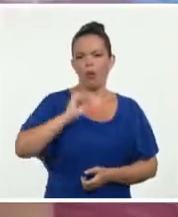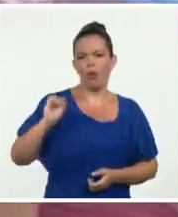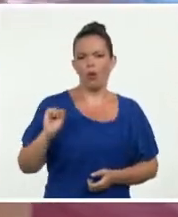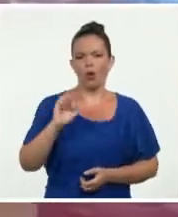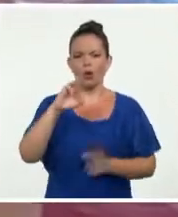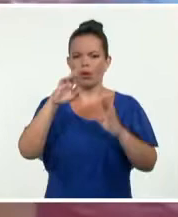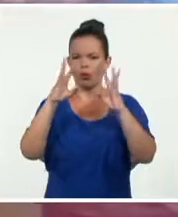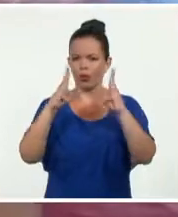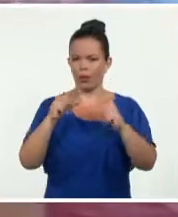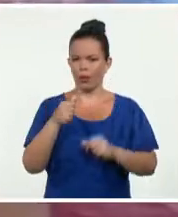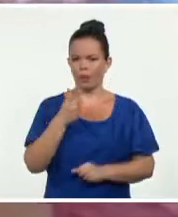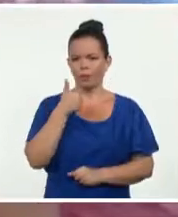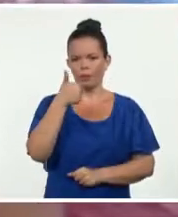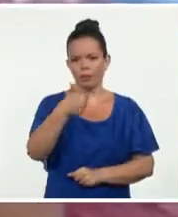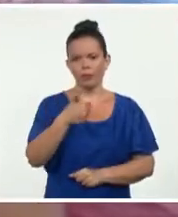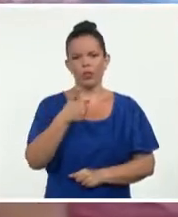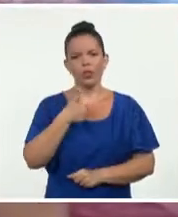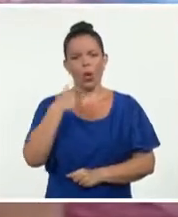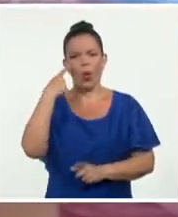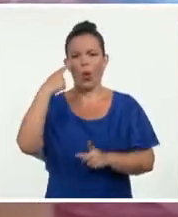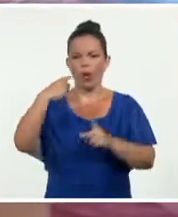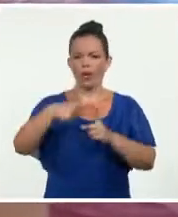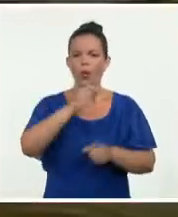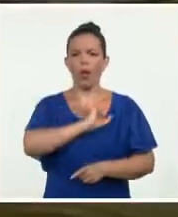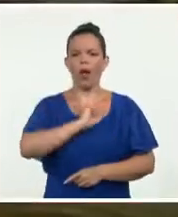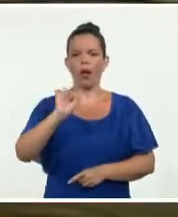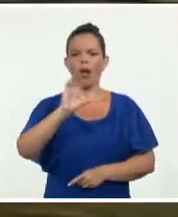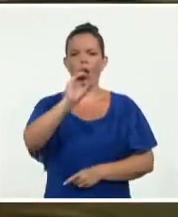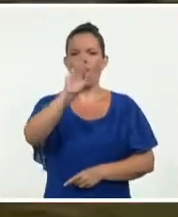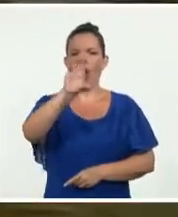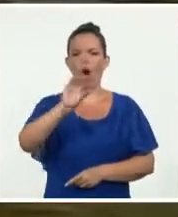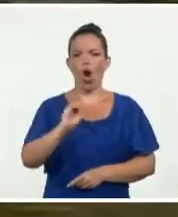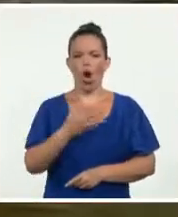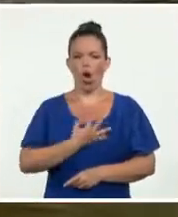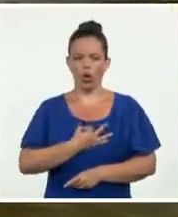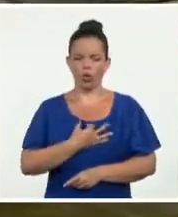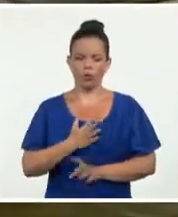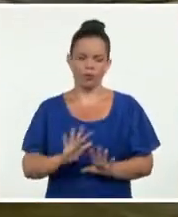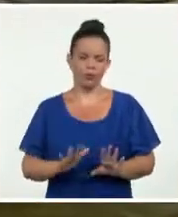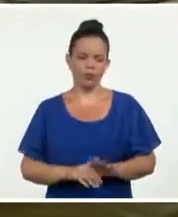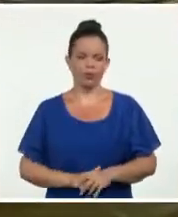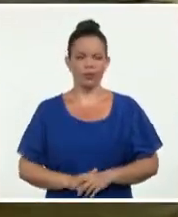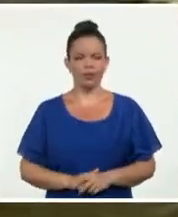Yo siempre, como digo, voy por el oro. Esa es mi meta siempre.